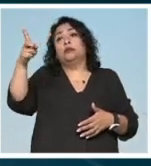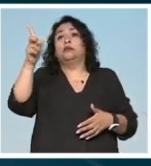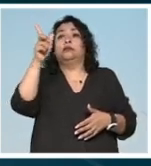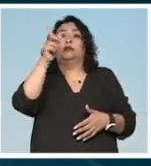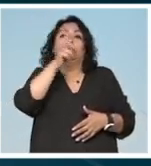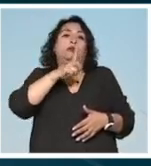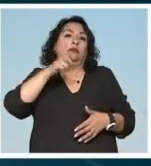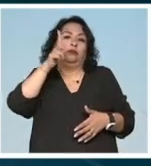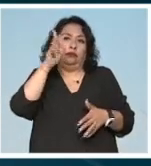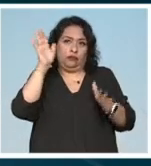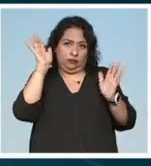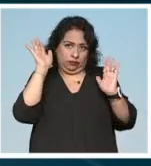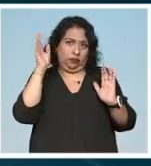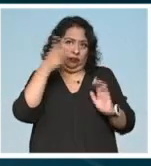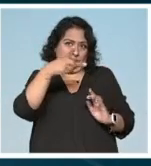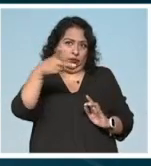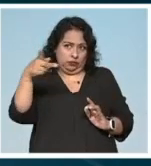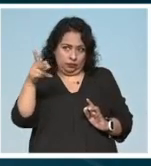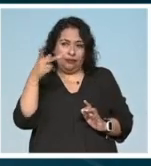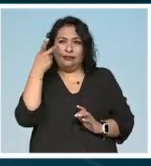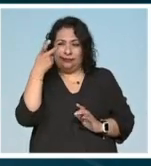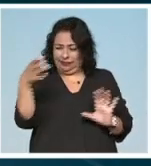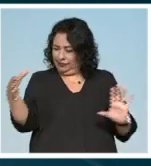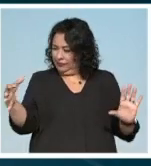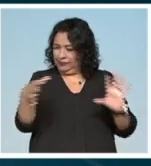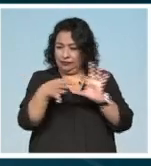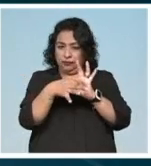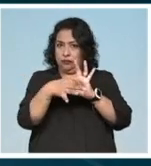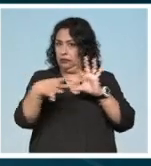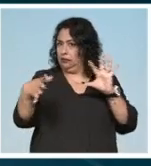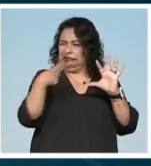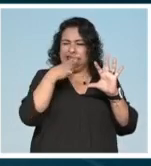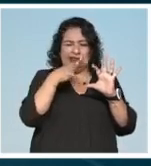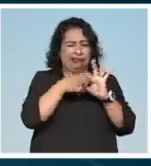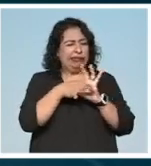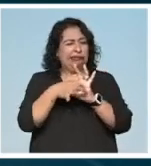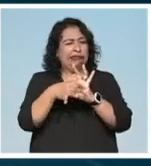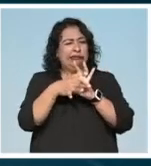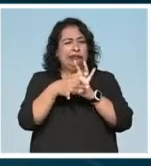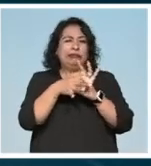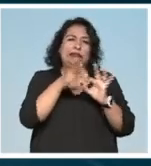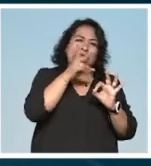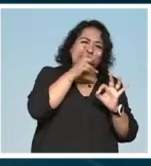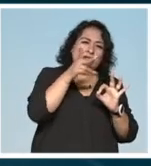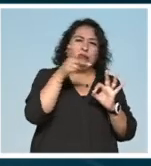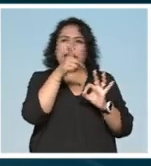lenguaje en particular, ¿no? Ese es un lazo indisoluble que guardan las palabras con una lengua